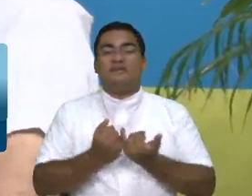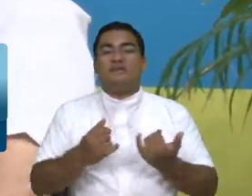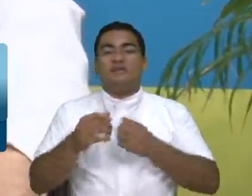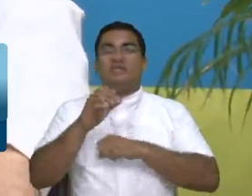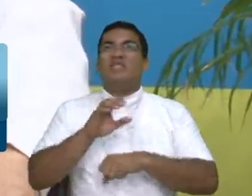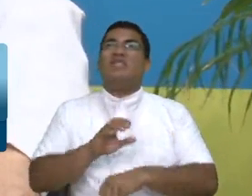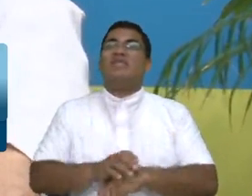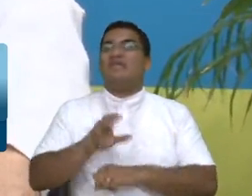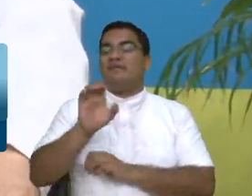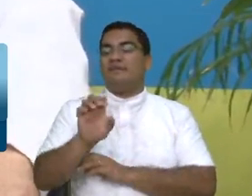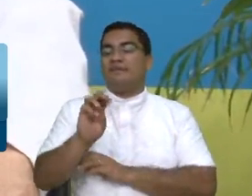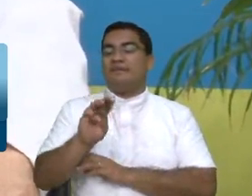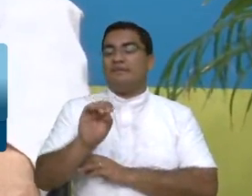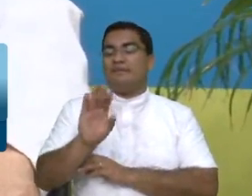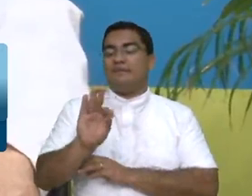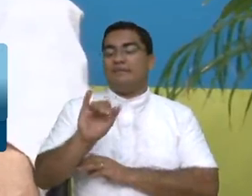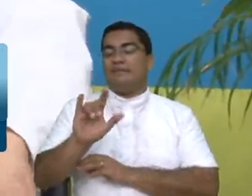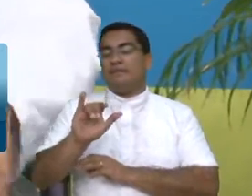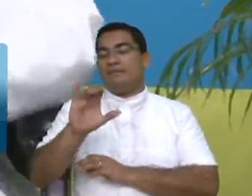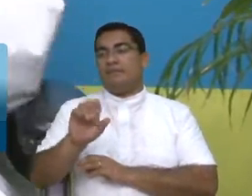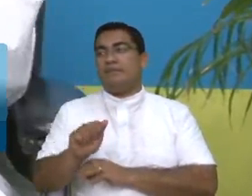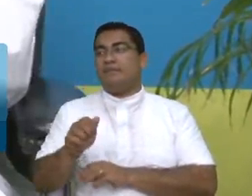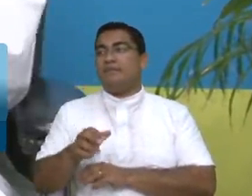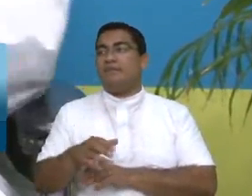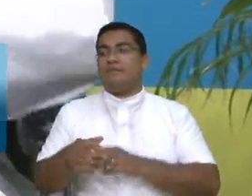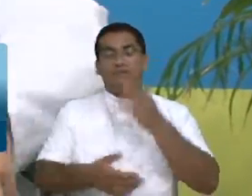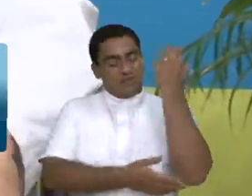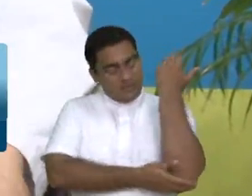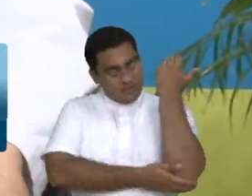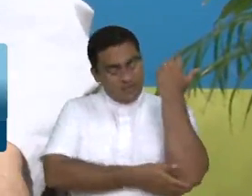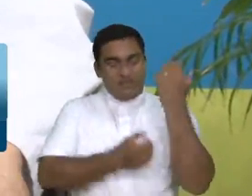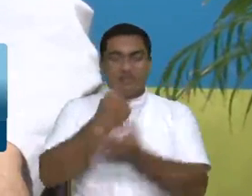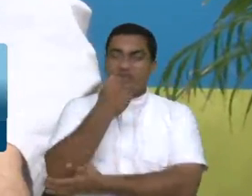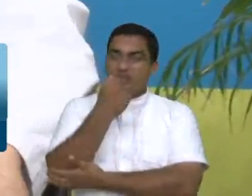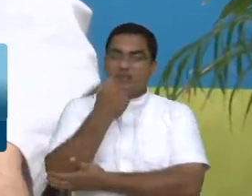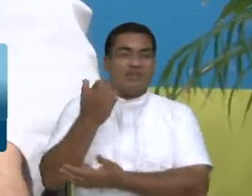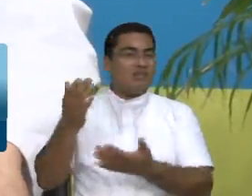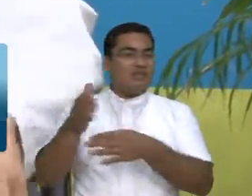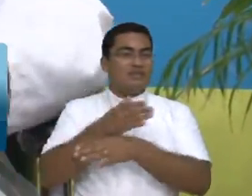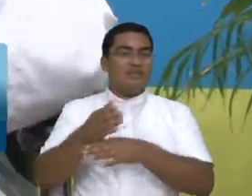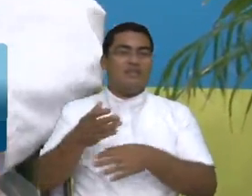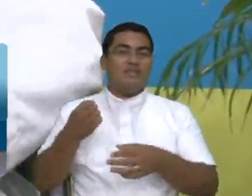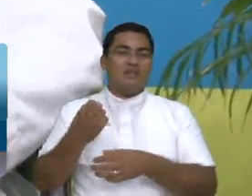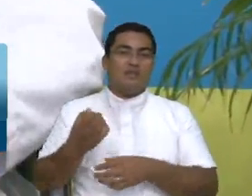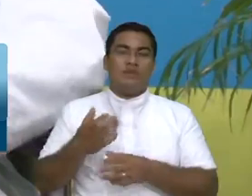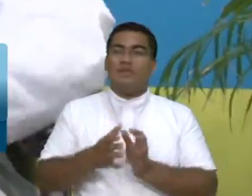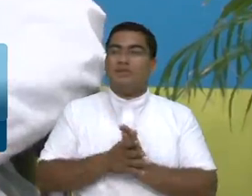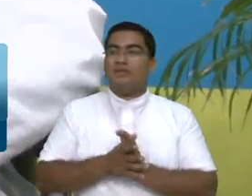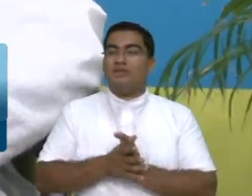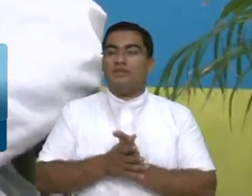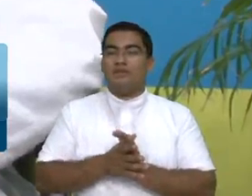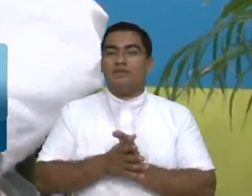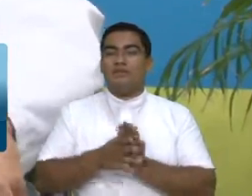rodilla hemofílica con un sangrado interno, ¿verdad? Pueden ser un codo, pueden ser los tobillos, de todos esos sitios sangran. Luego pueden ser de sitios